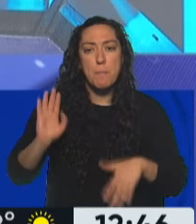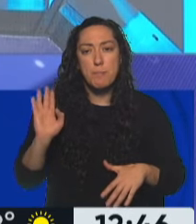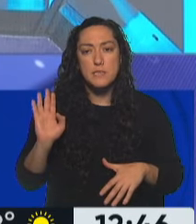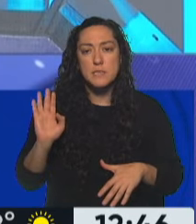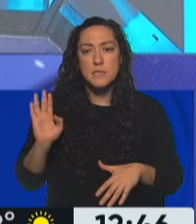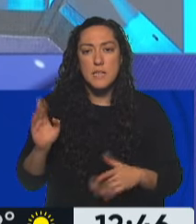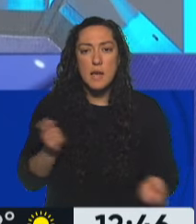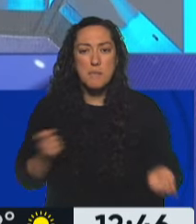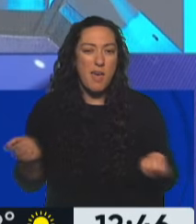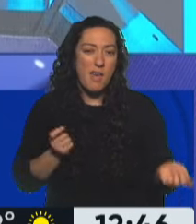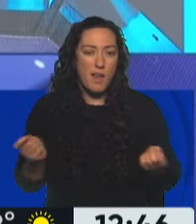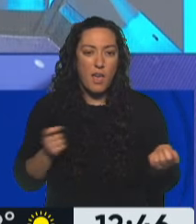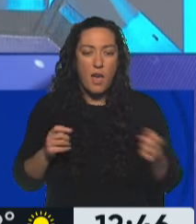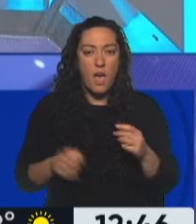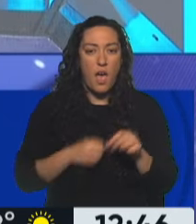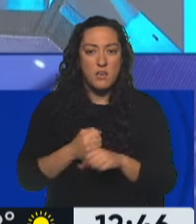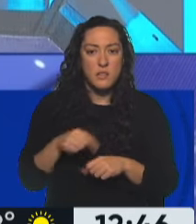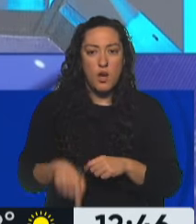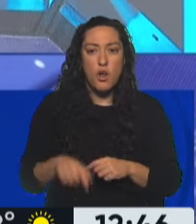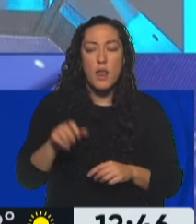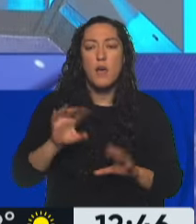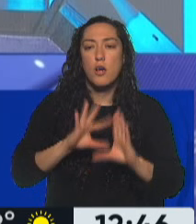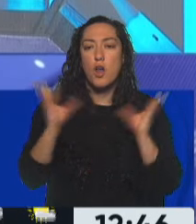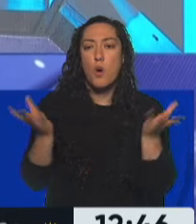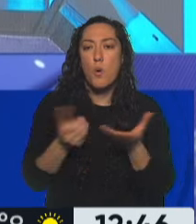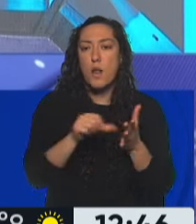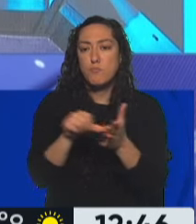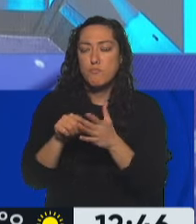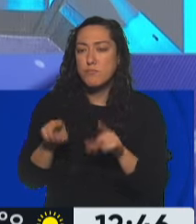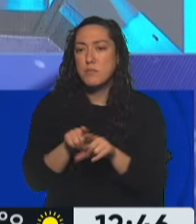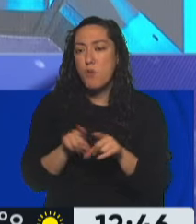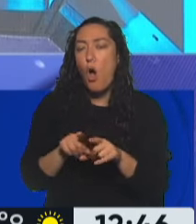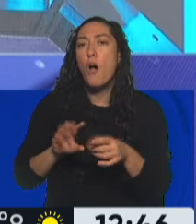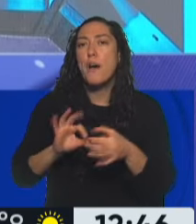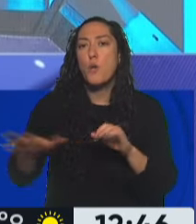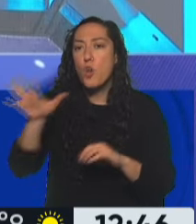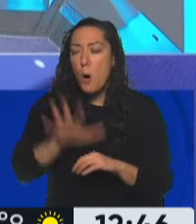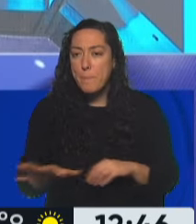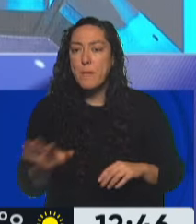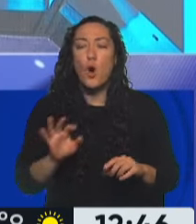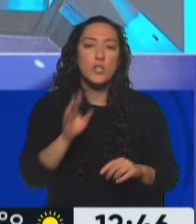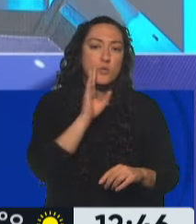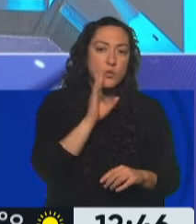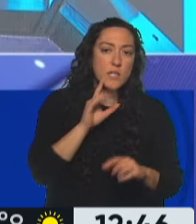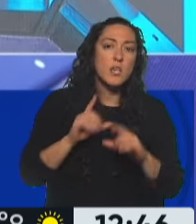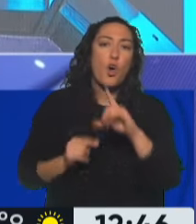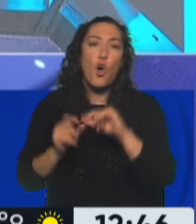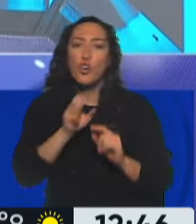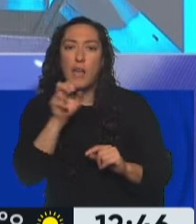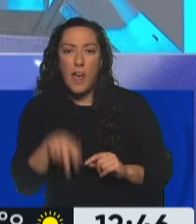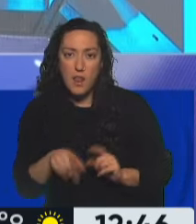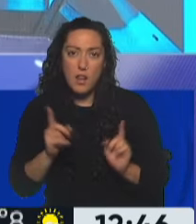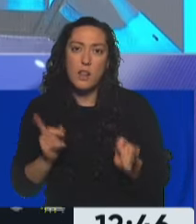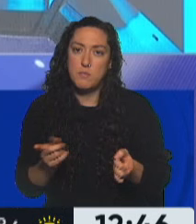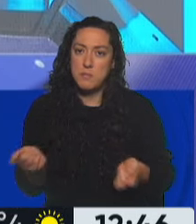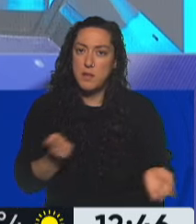pretendido predominio todavía de actores globales como la Unión Europea y Estados Unidos, o la Unión Europea, OTAN y Estados Unidos. Entonces,